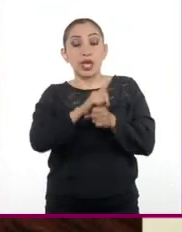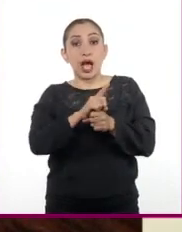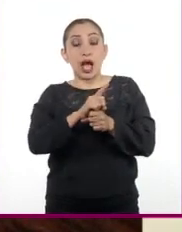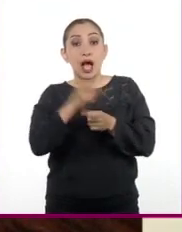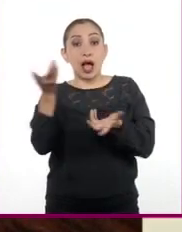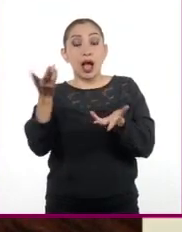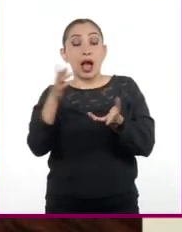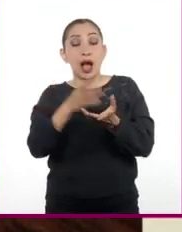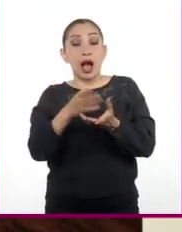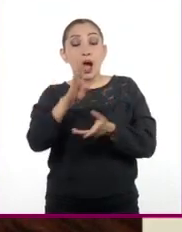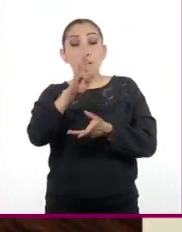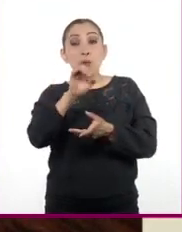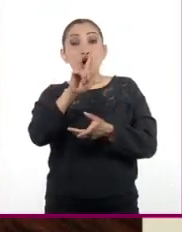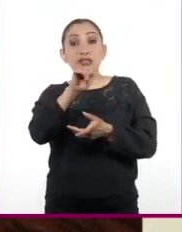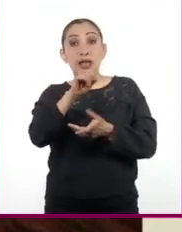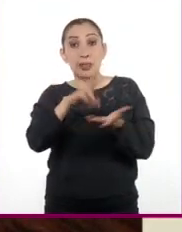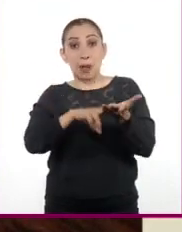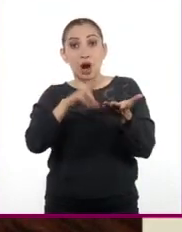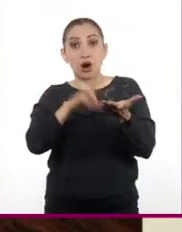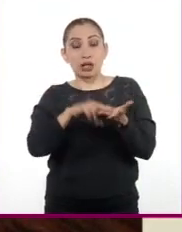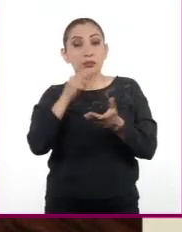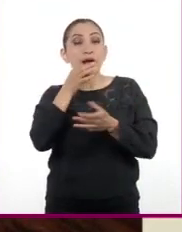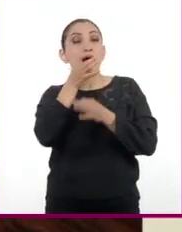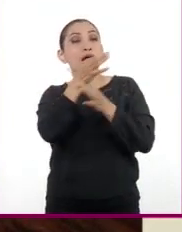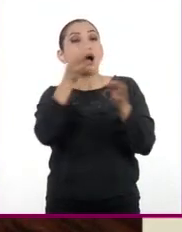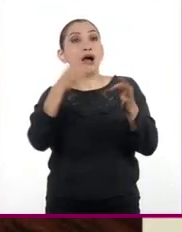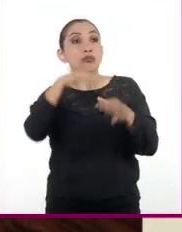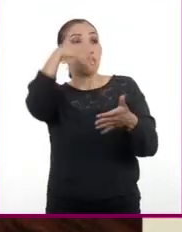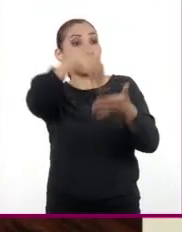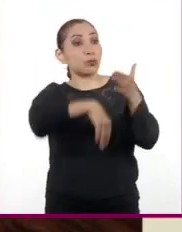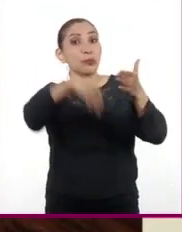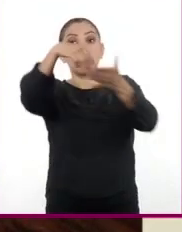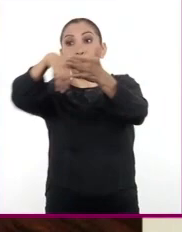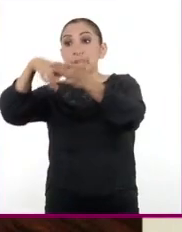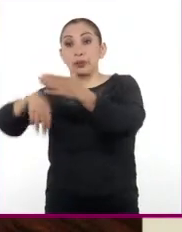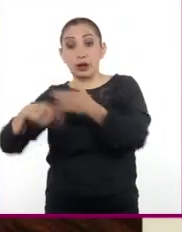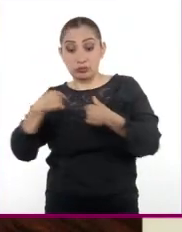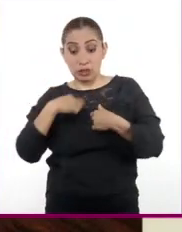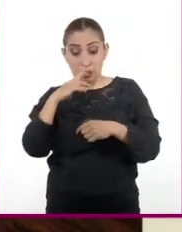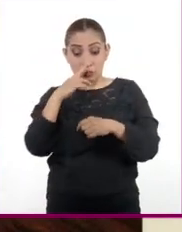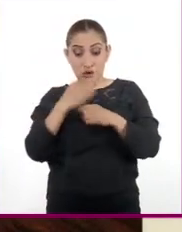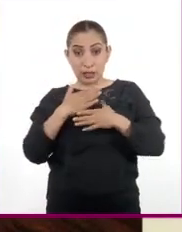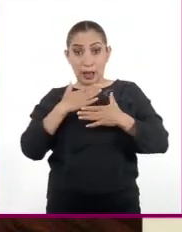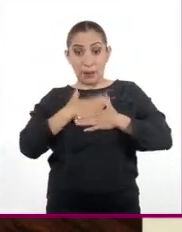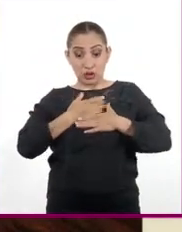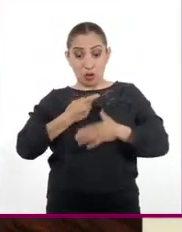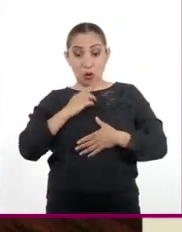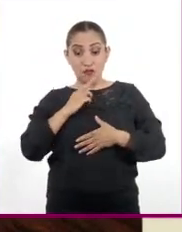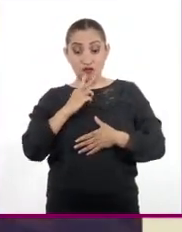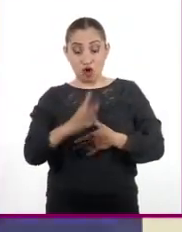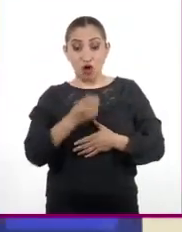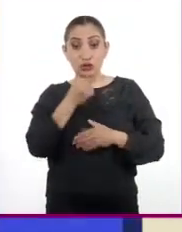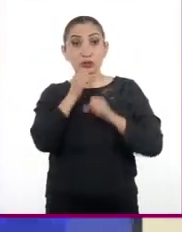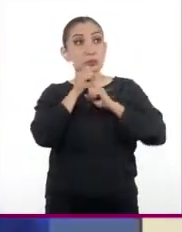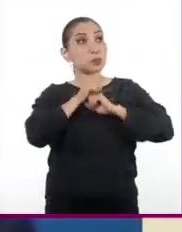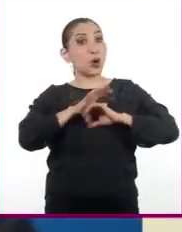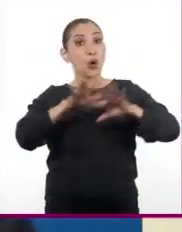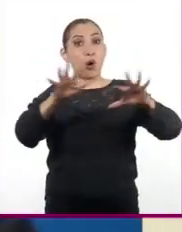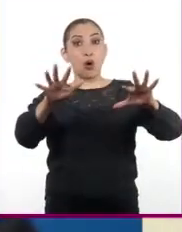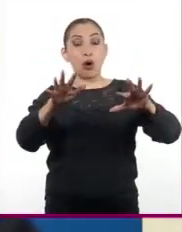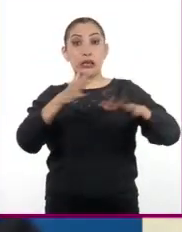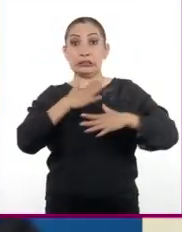bolsa de valores, por ejemplo. Entonces, esto es una gran responsabilidad. Quienes tienen los medios tienen ahí un poder que han aprendido